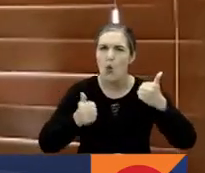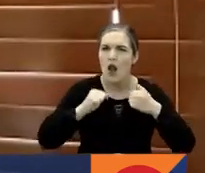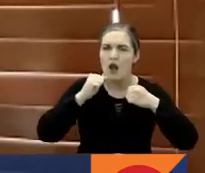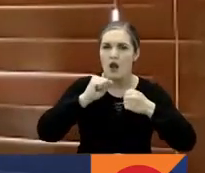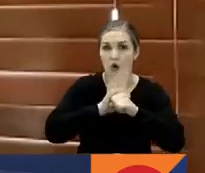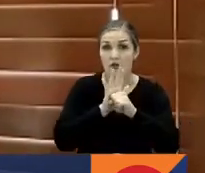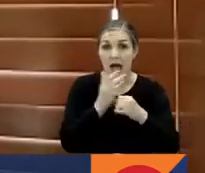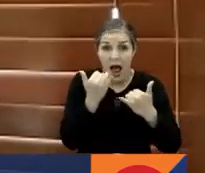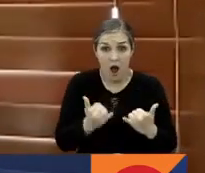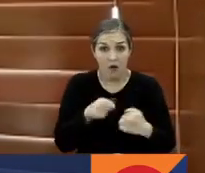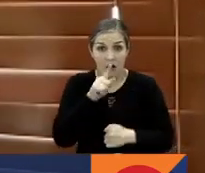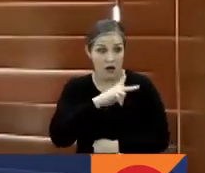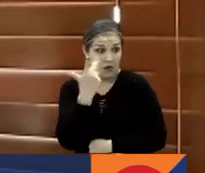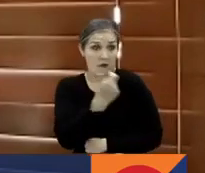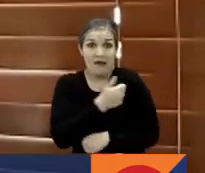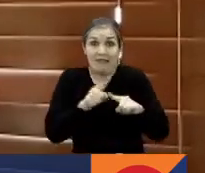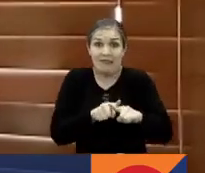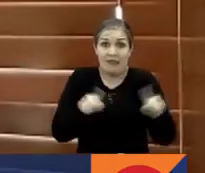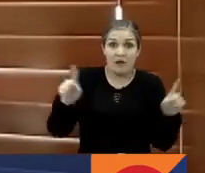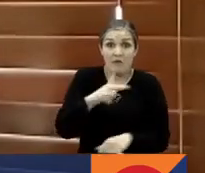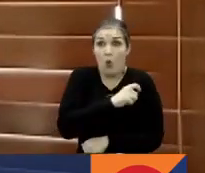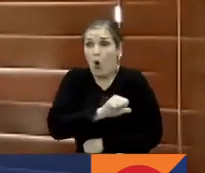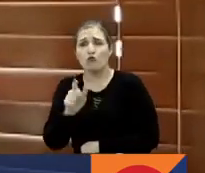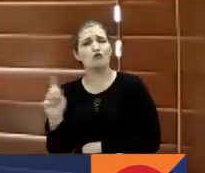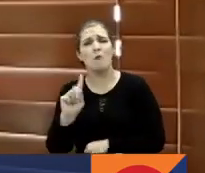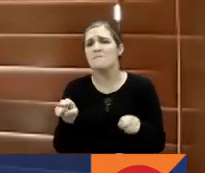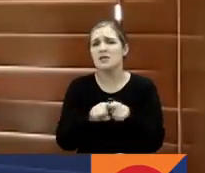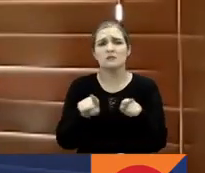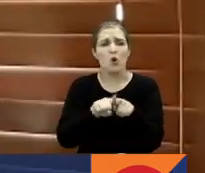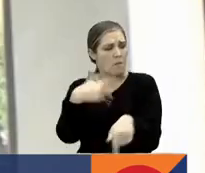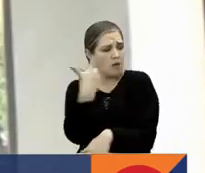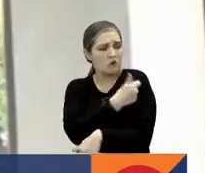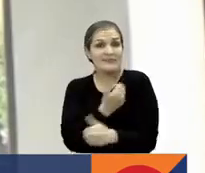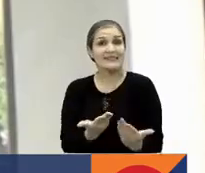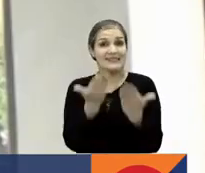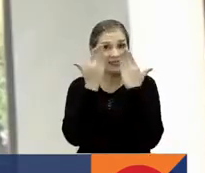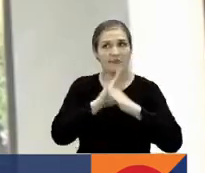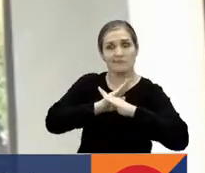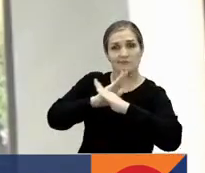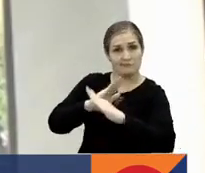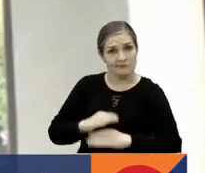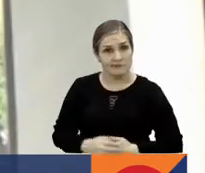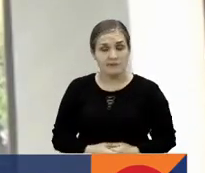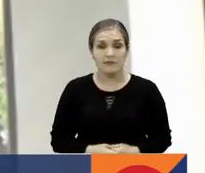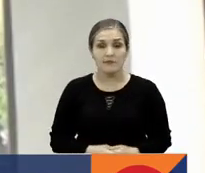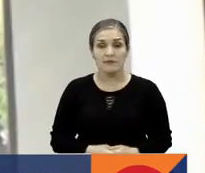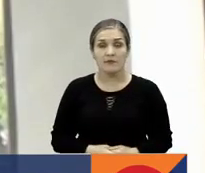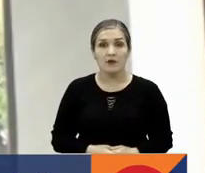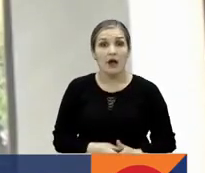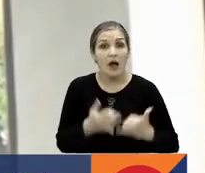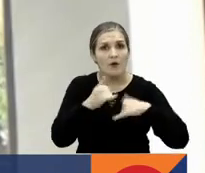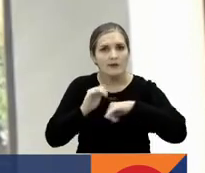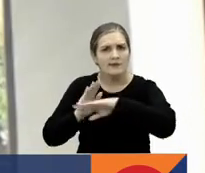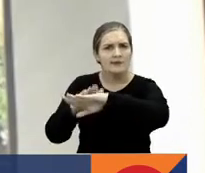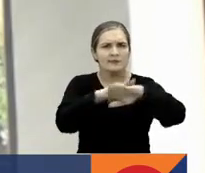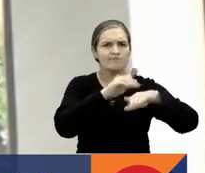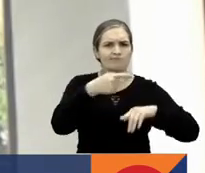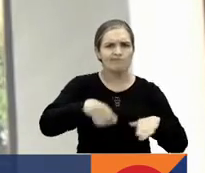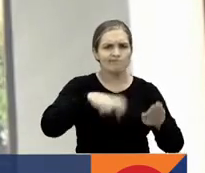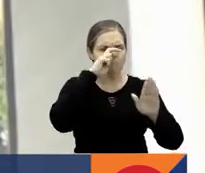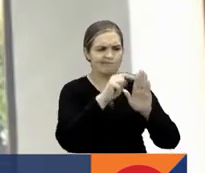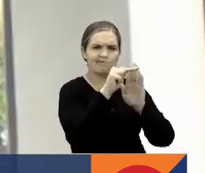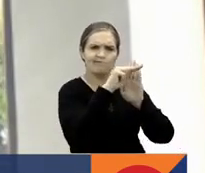eficaces contra la variante Delta igualmente, por lo cual es necesario estar vacunados. Es momento de que seamos mucho más estrictos con todas las